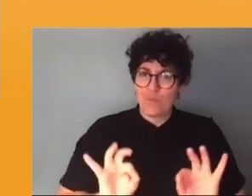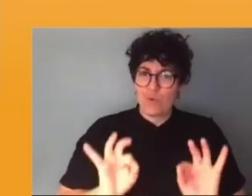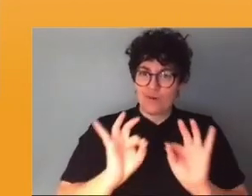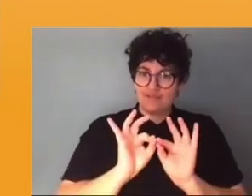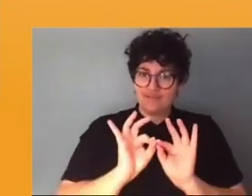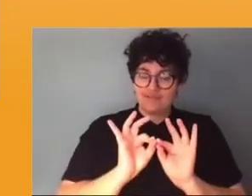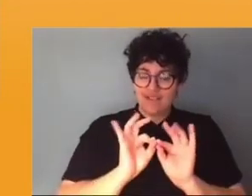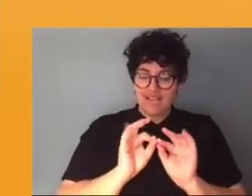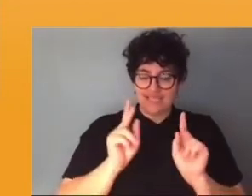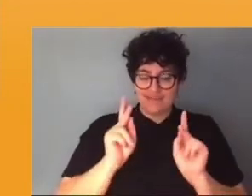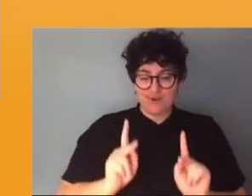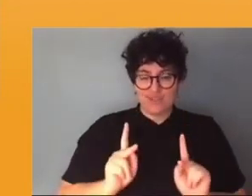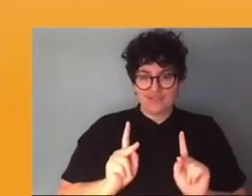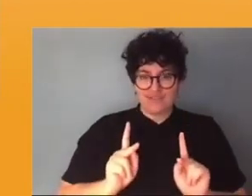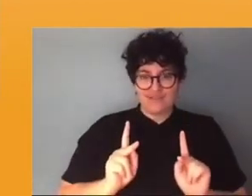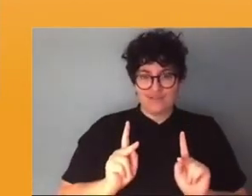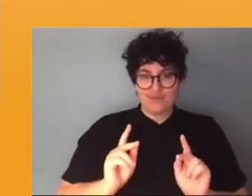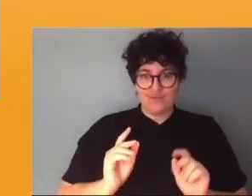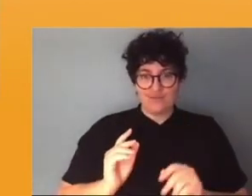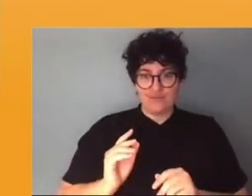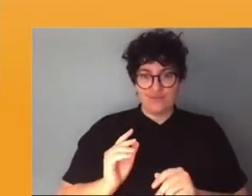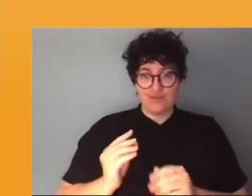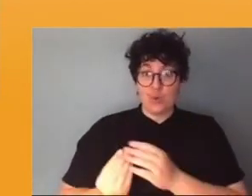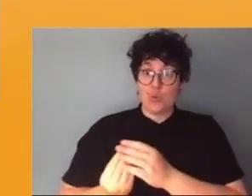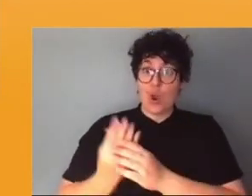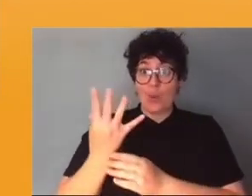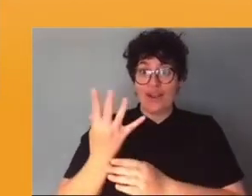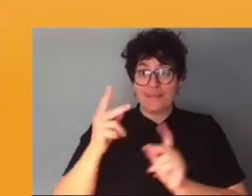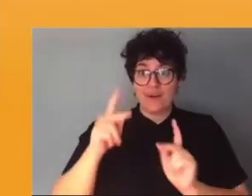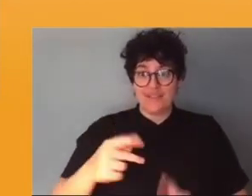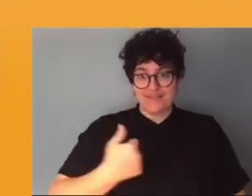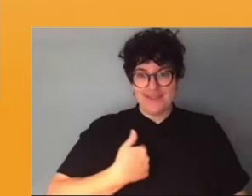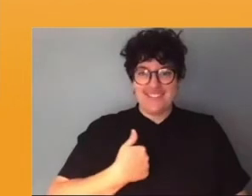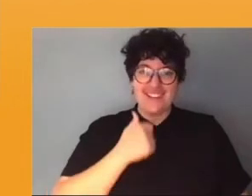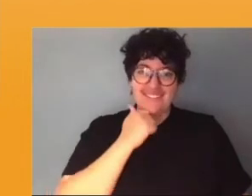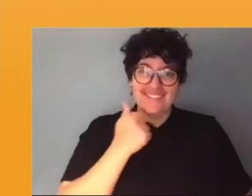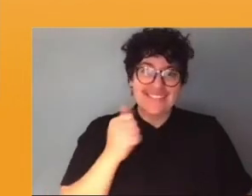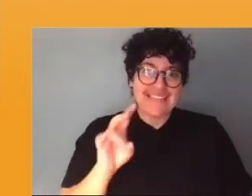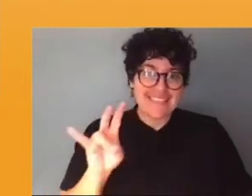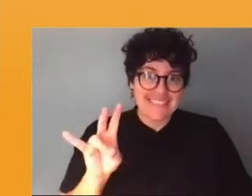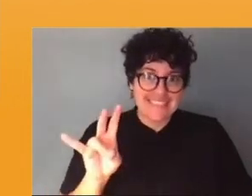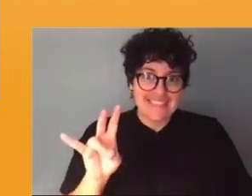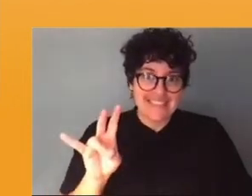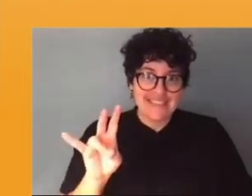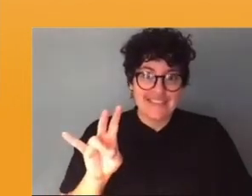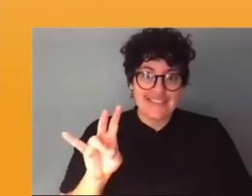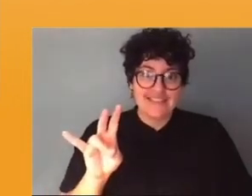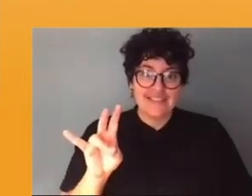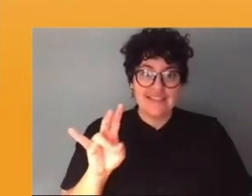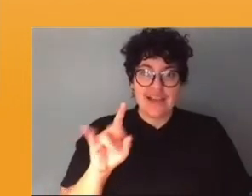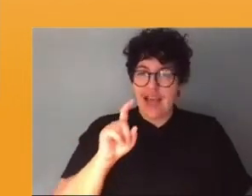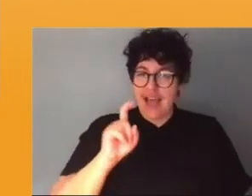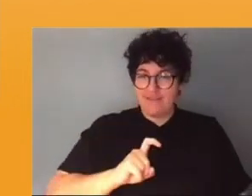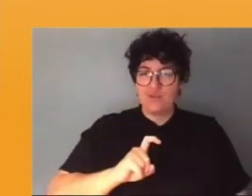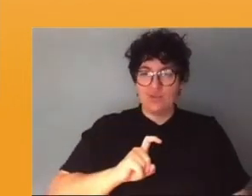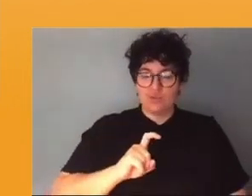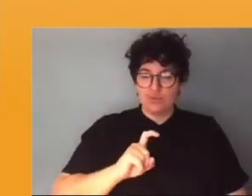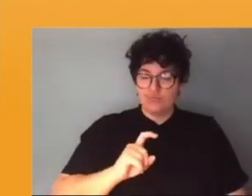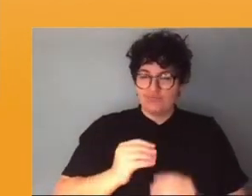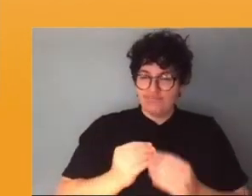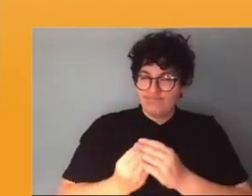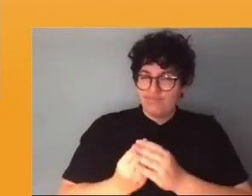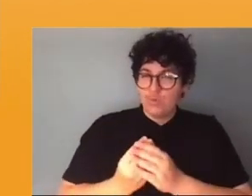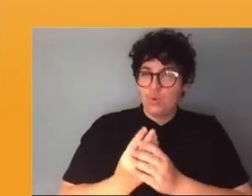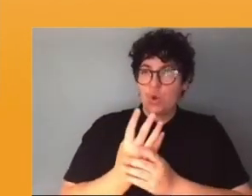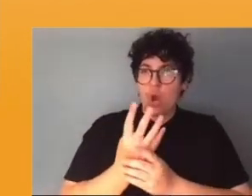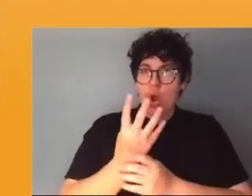una persona que siempre está creciendo, siempre cultivar el sentido de respeto. No quiero decir